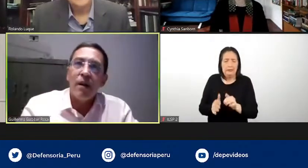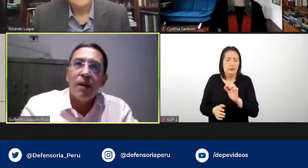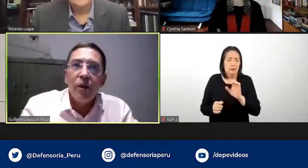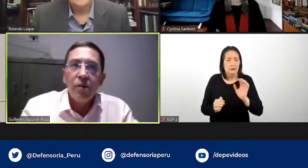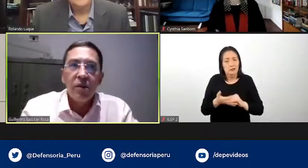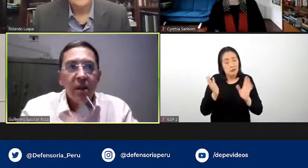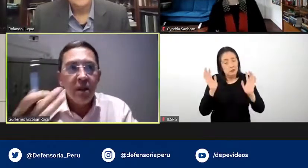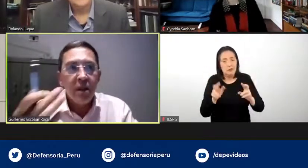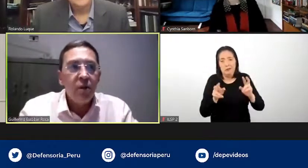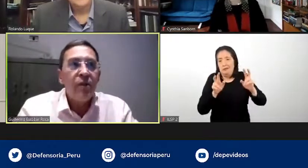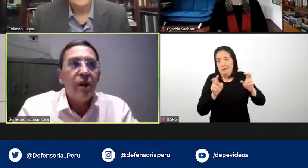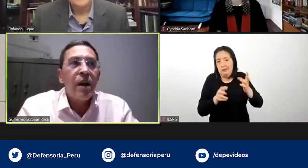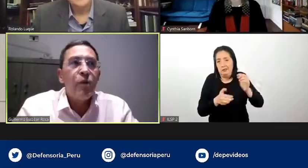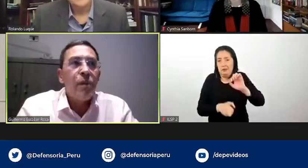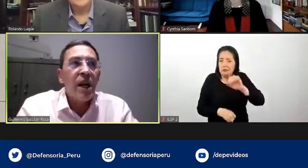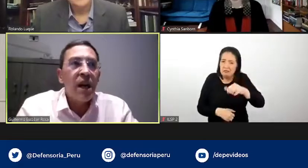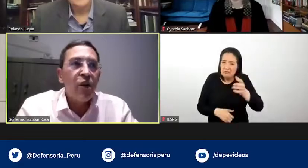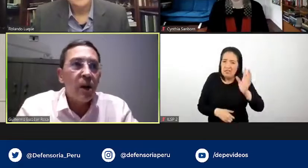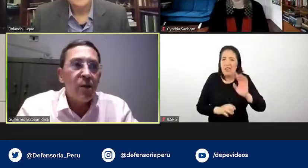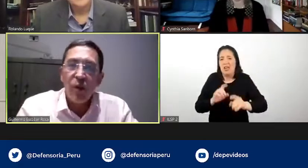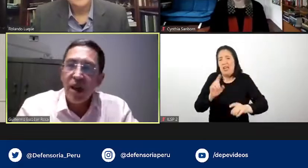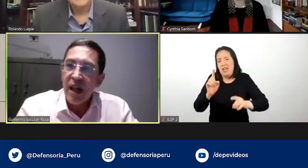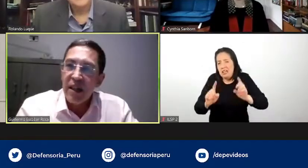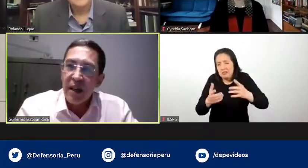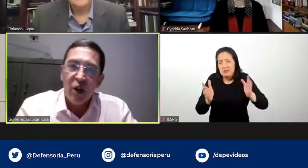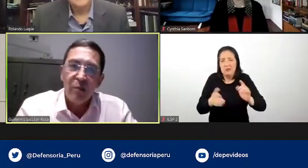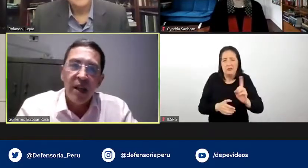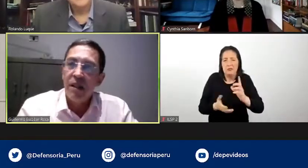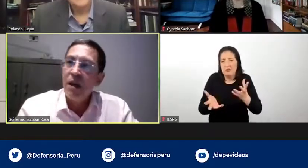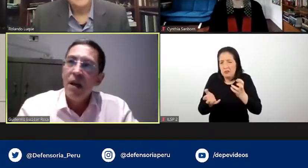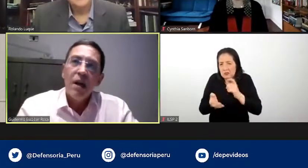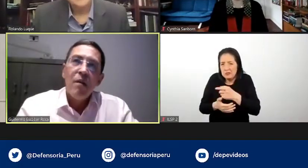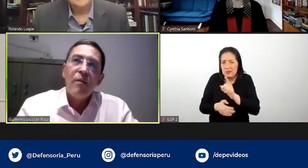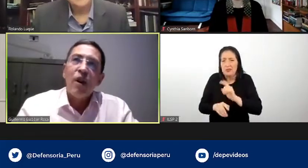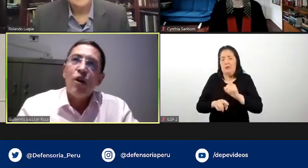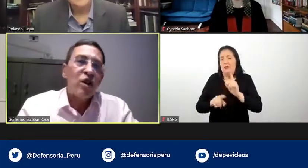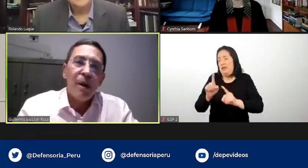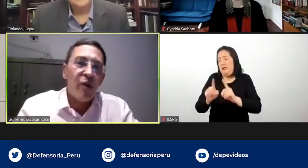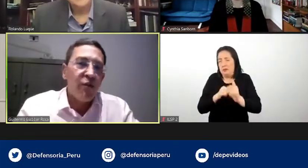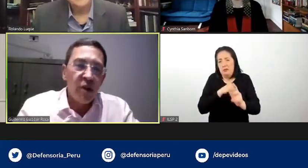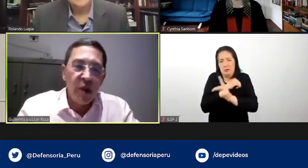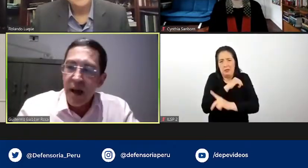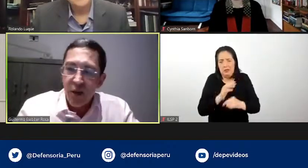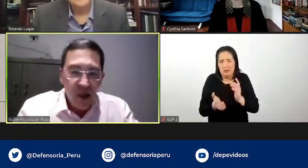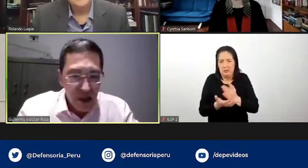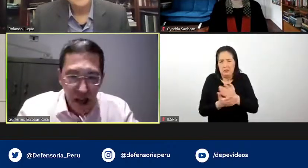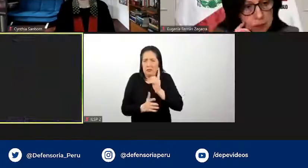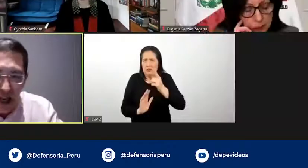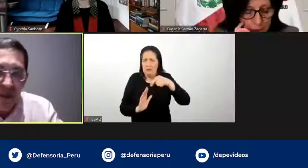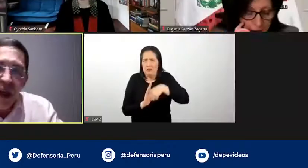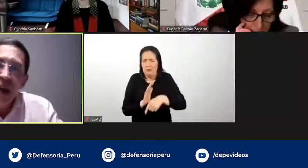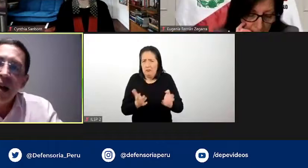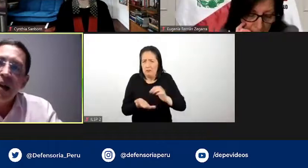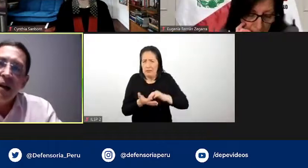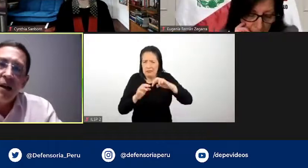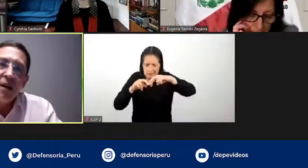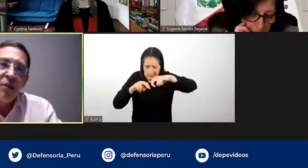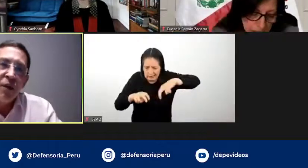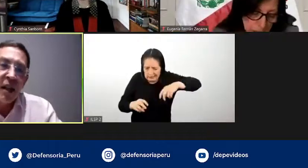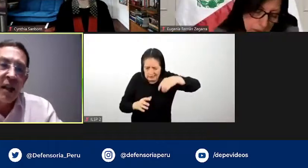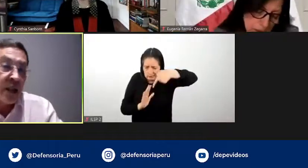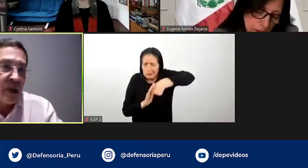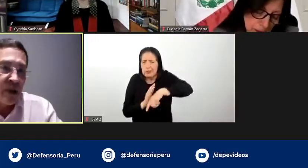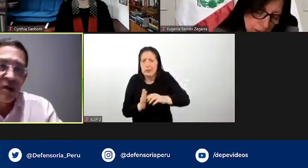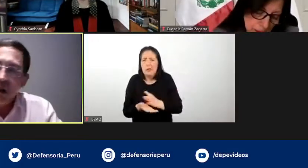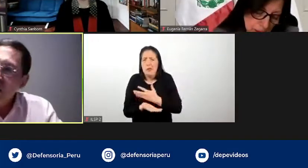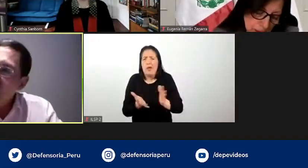sobre el tema. Bueno, pues sí, de alguna manera no queremos molestar a determinados países, pero no se está profundizando ni está en la agenda,